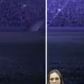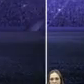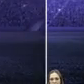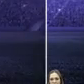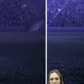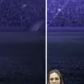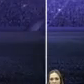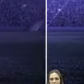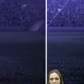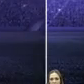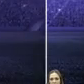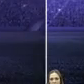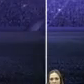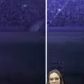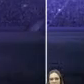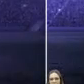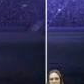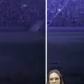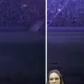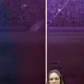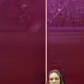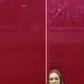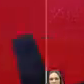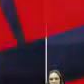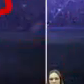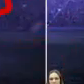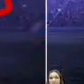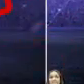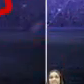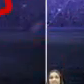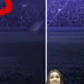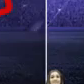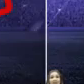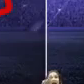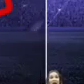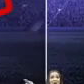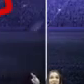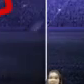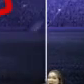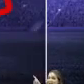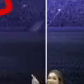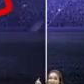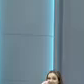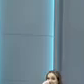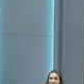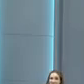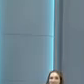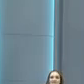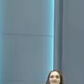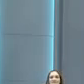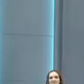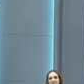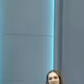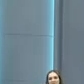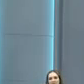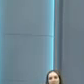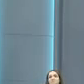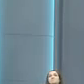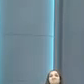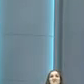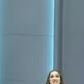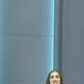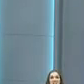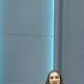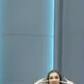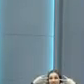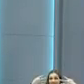de Messi contra Manchester United de Cristiano Ronaldo. Pero recordemos que este quedó totalmente nulo. Después de ese